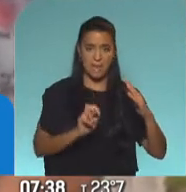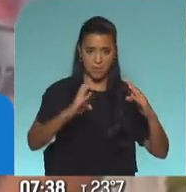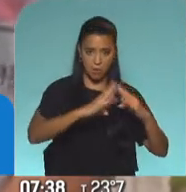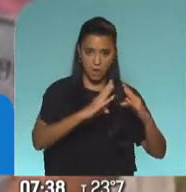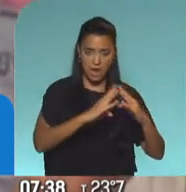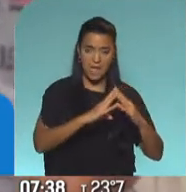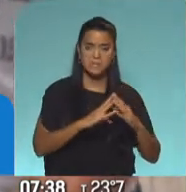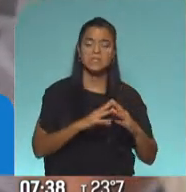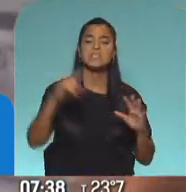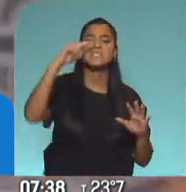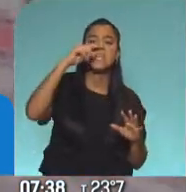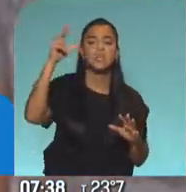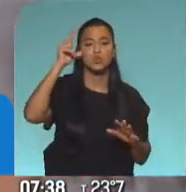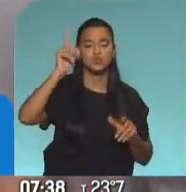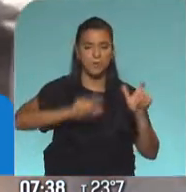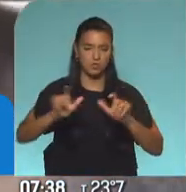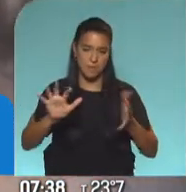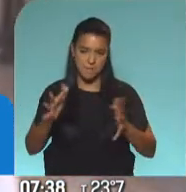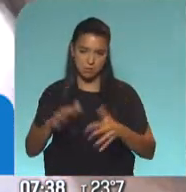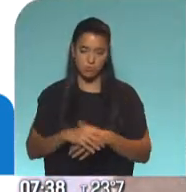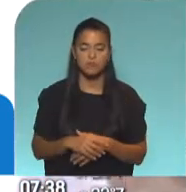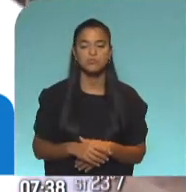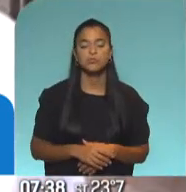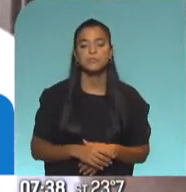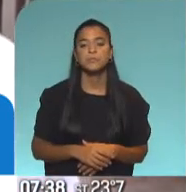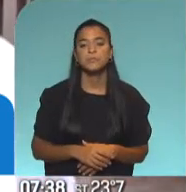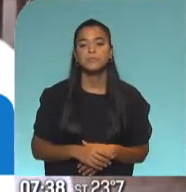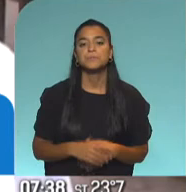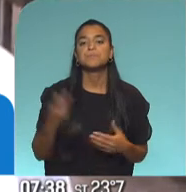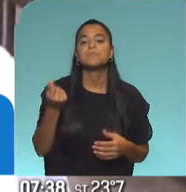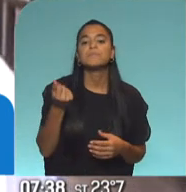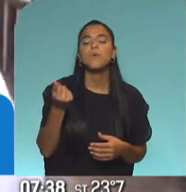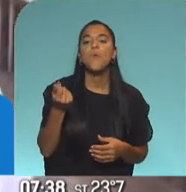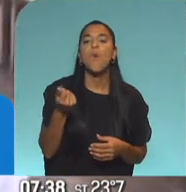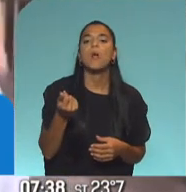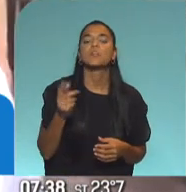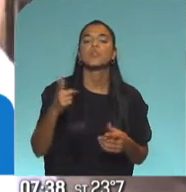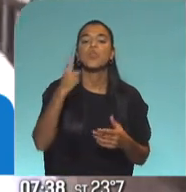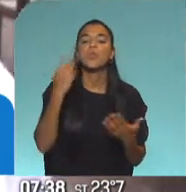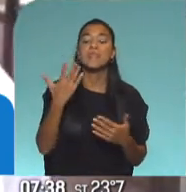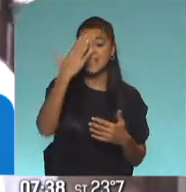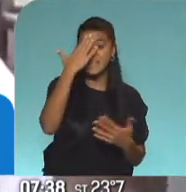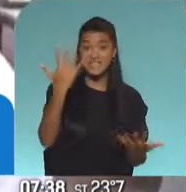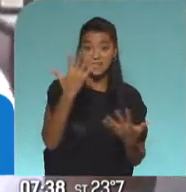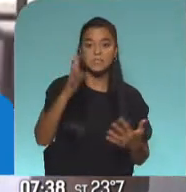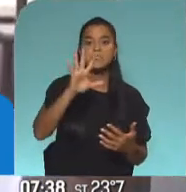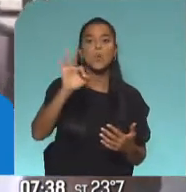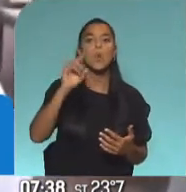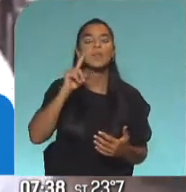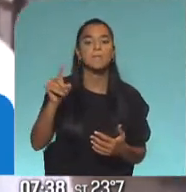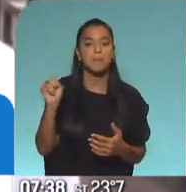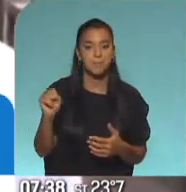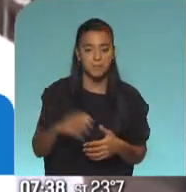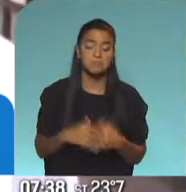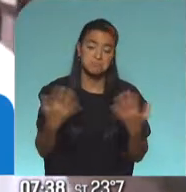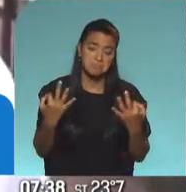Una casa como para 7, 8 personas más o menos. ¿Y cuánto les salió y cuántos días? 15 días, 50.000 pesos,